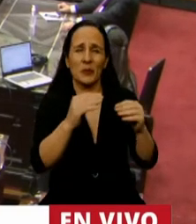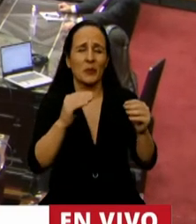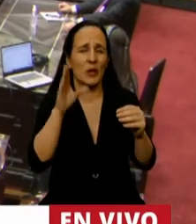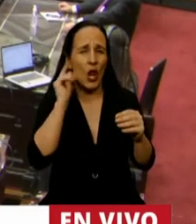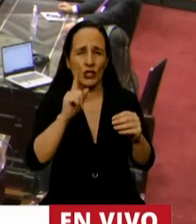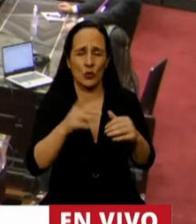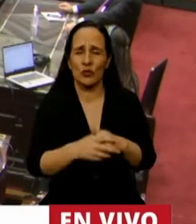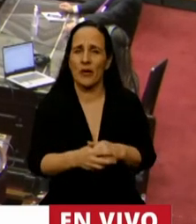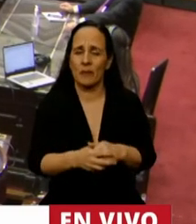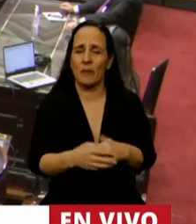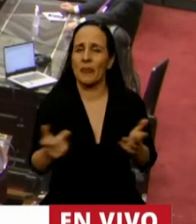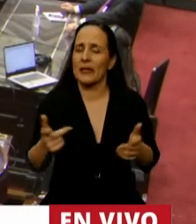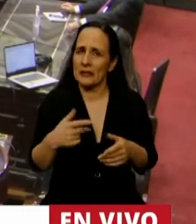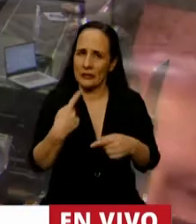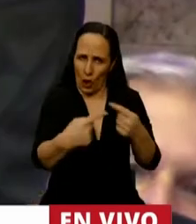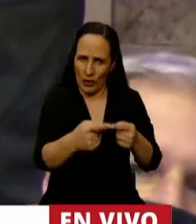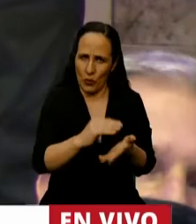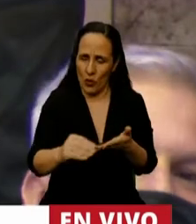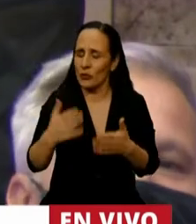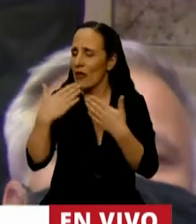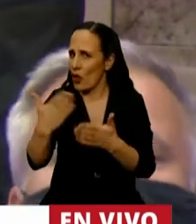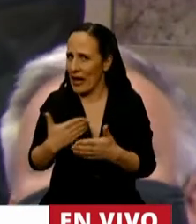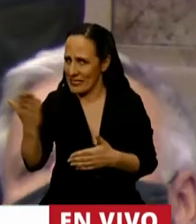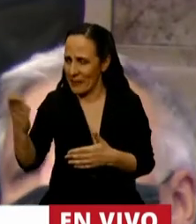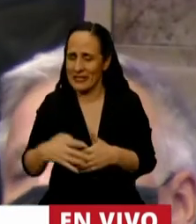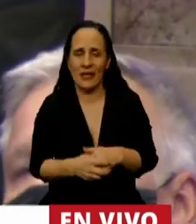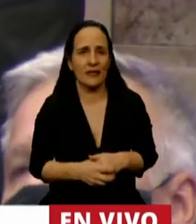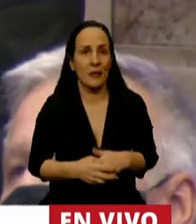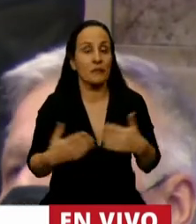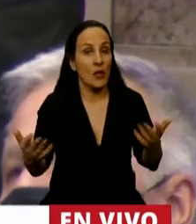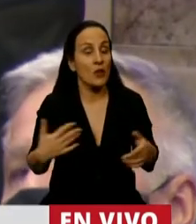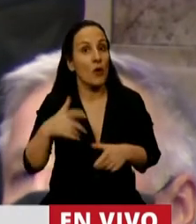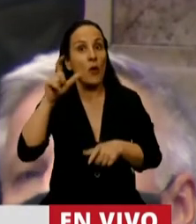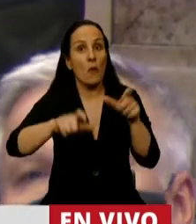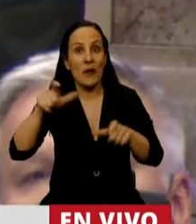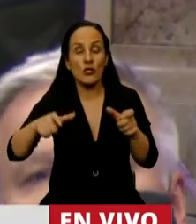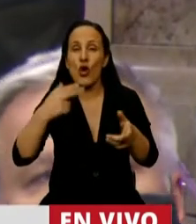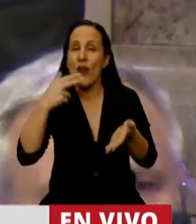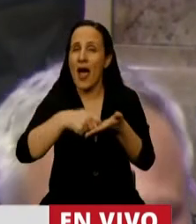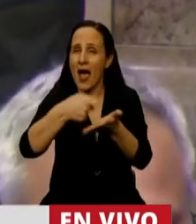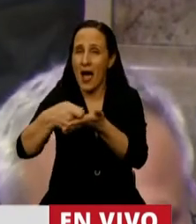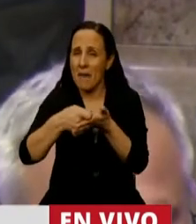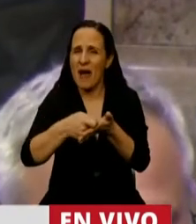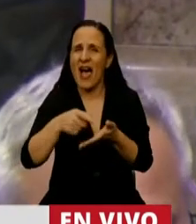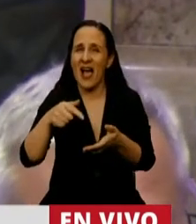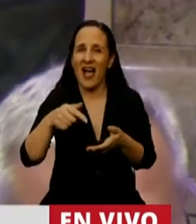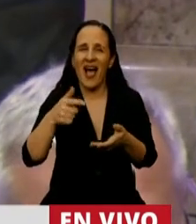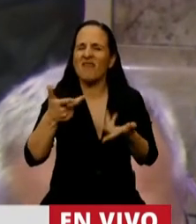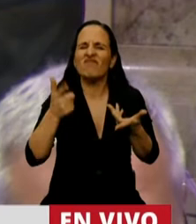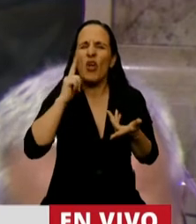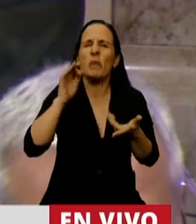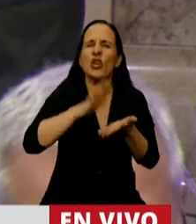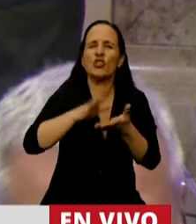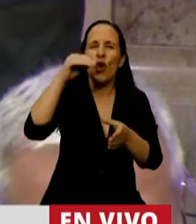Siga, diputado. Gracias, señor presidente. Decía, ¿qué opinarán los contribuyentes de todo lo que acá se dice, de esto